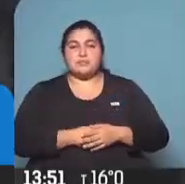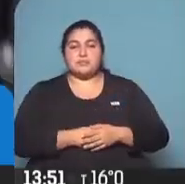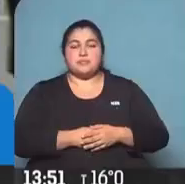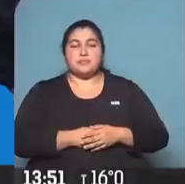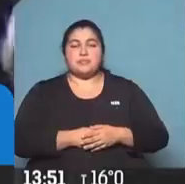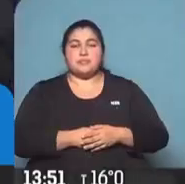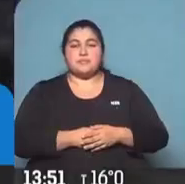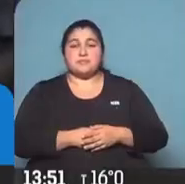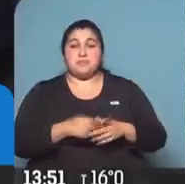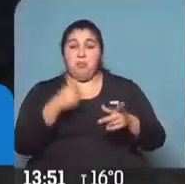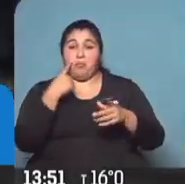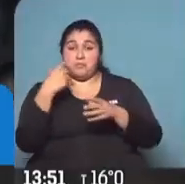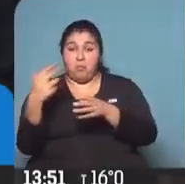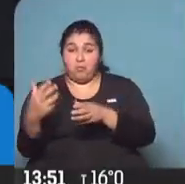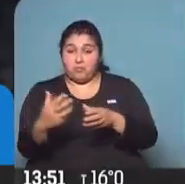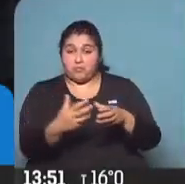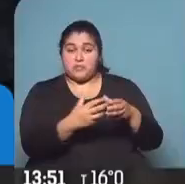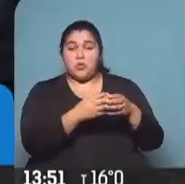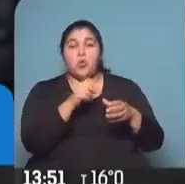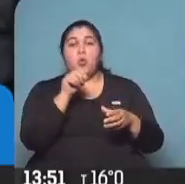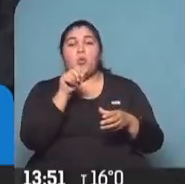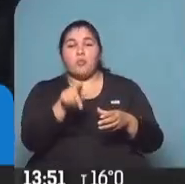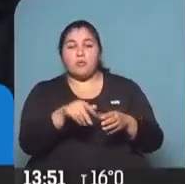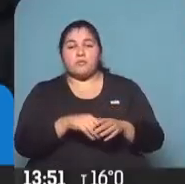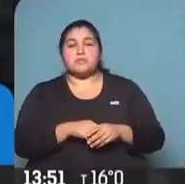inicia su pasaje frente al palco oficial de autoridades